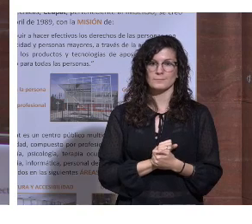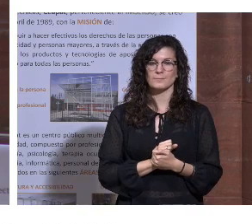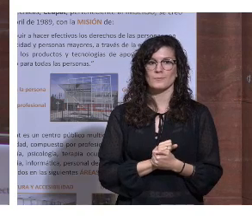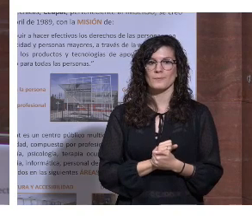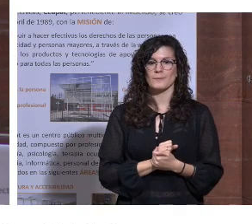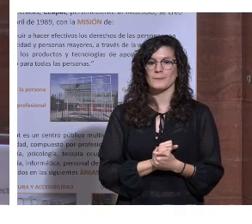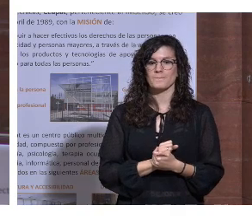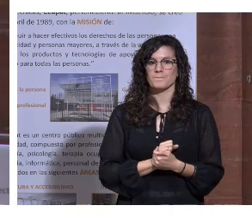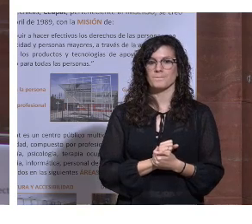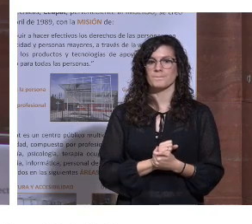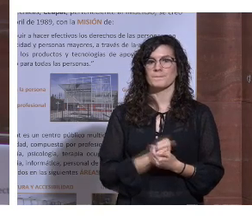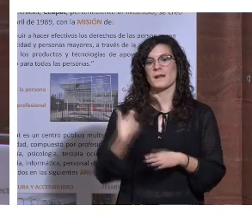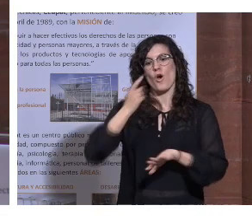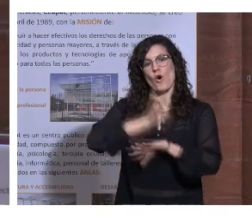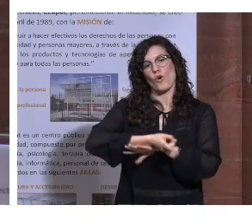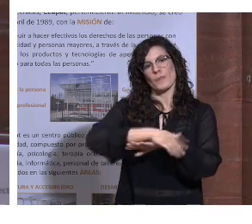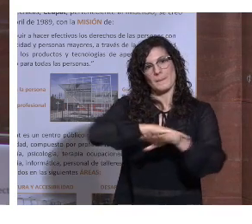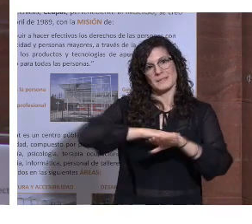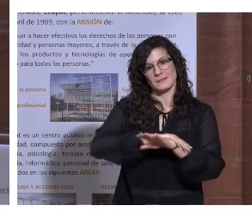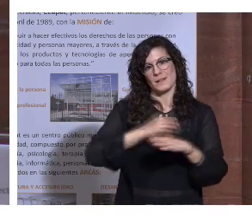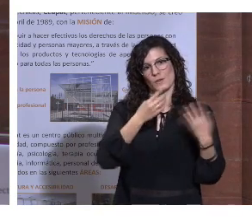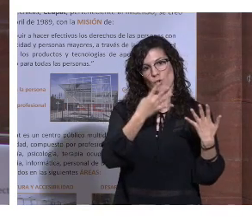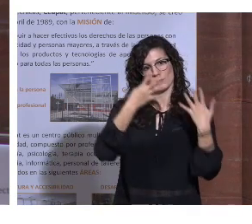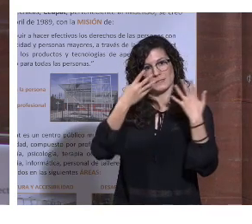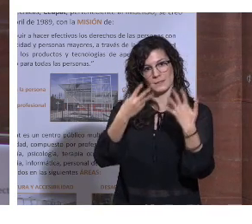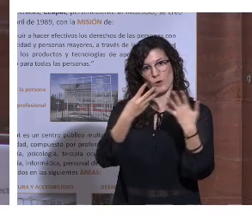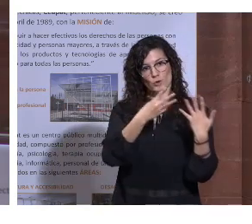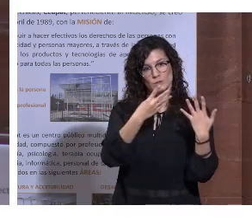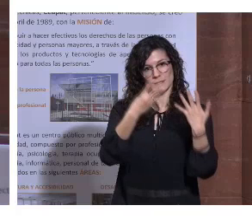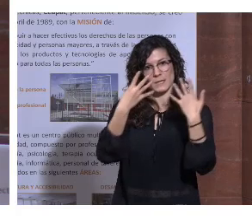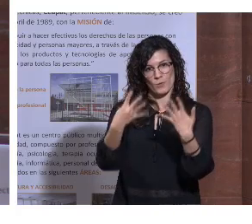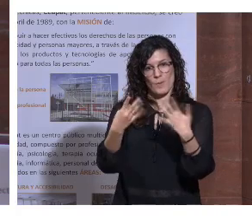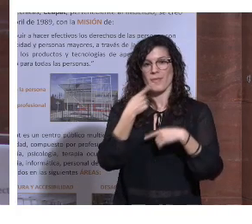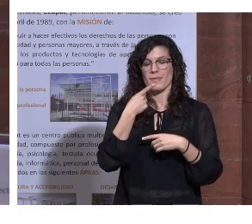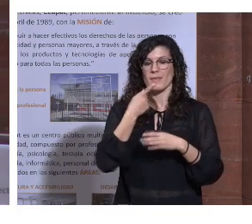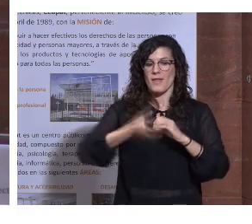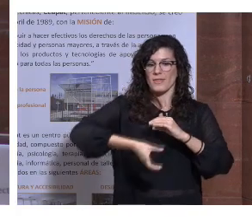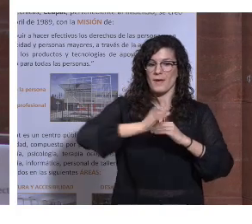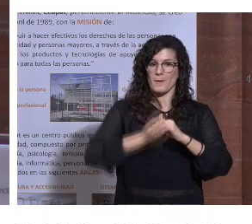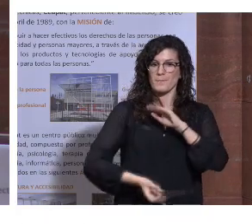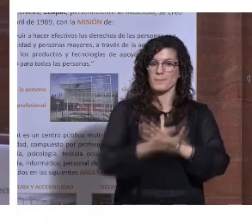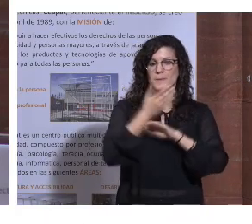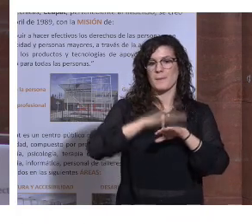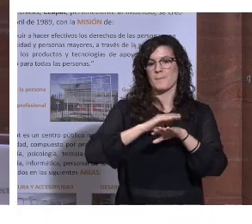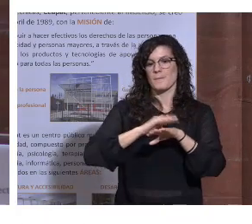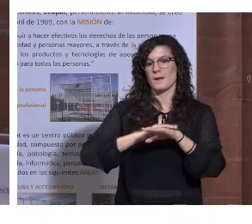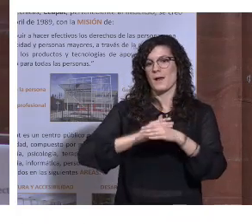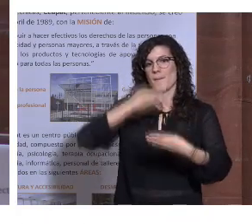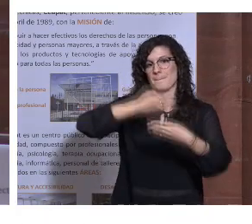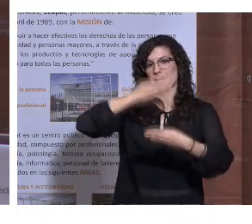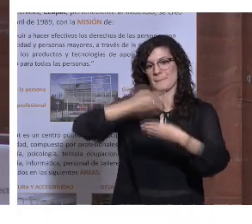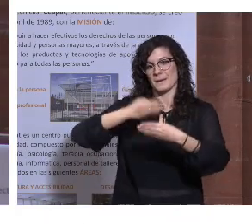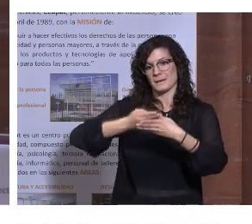La orden ministerial del 89 dice que nace el CEAPAT para fomentar la supresión de barreras